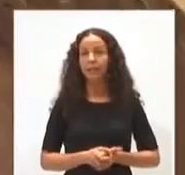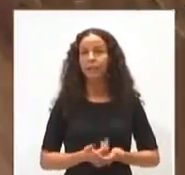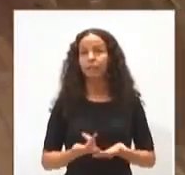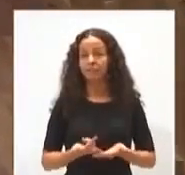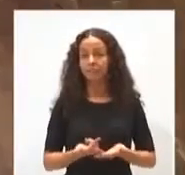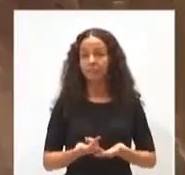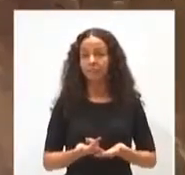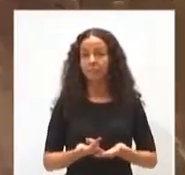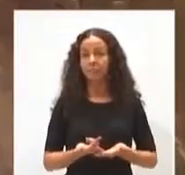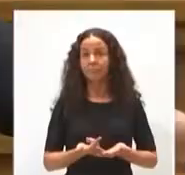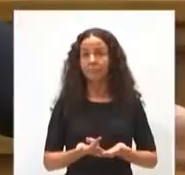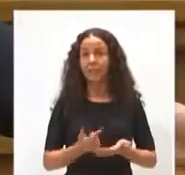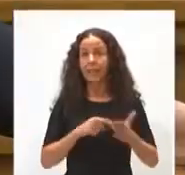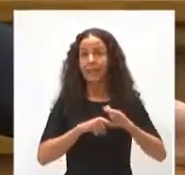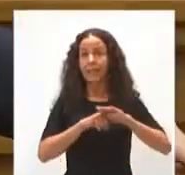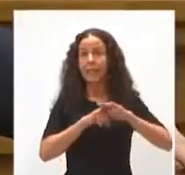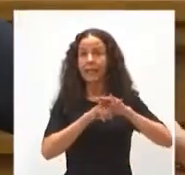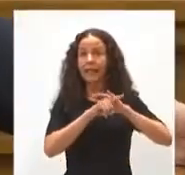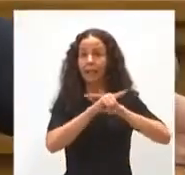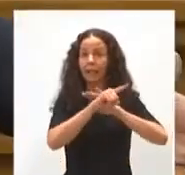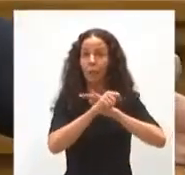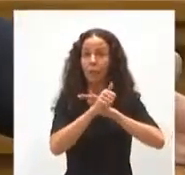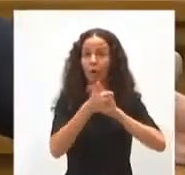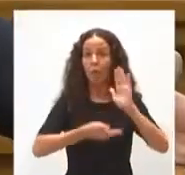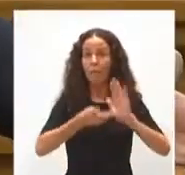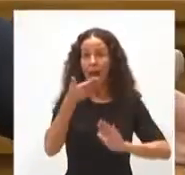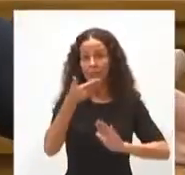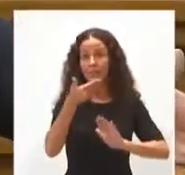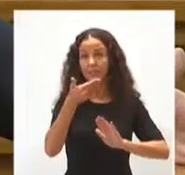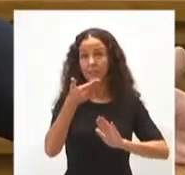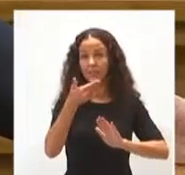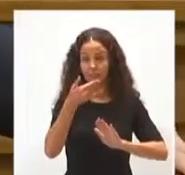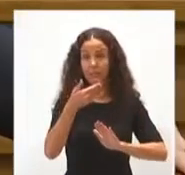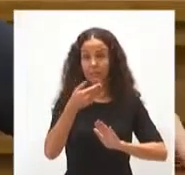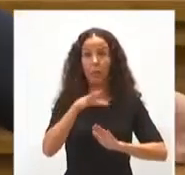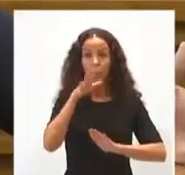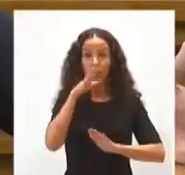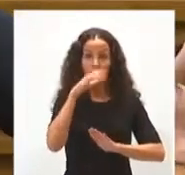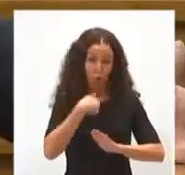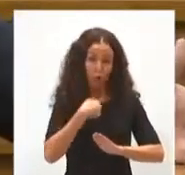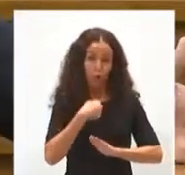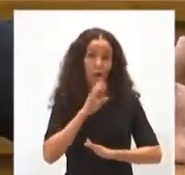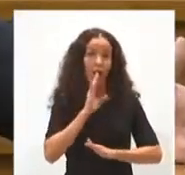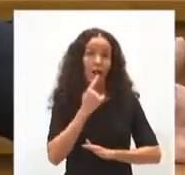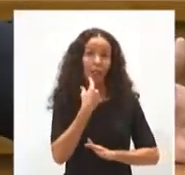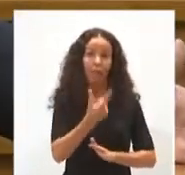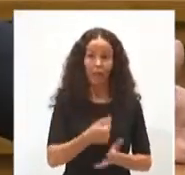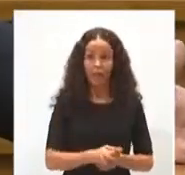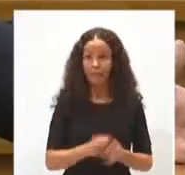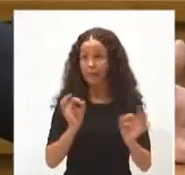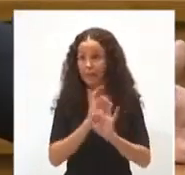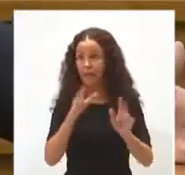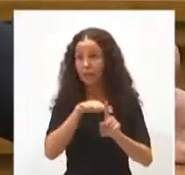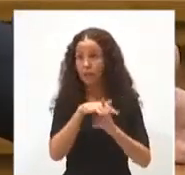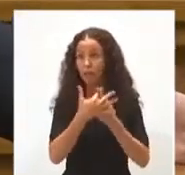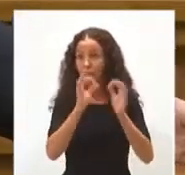creció el pasado respecto del anterior como por otro lado es lógico y en coherencia con lo que les estoy diciendo evidentemente